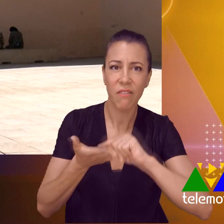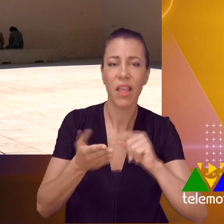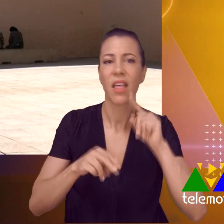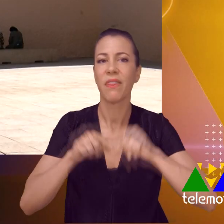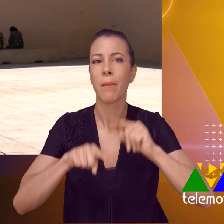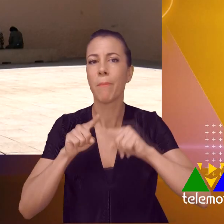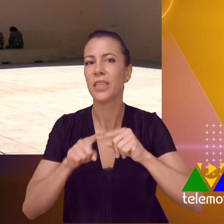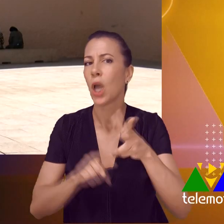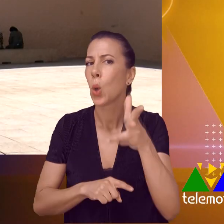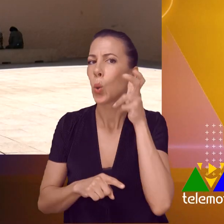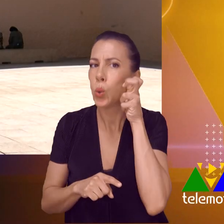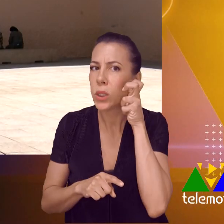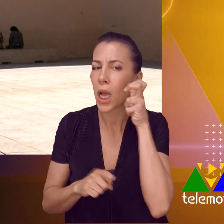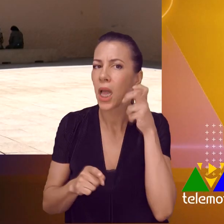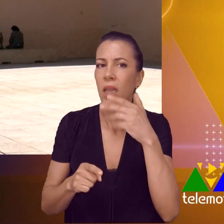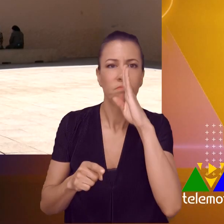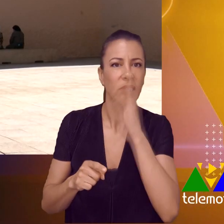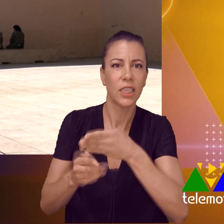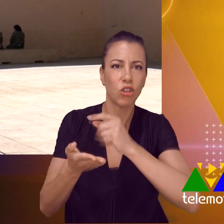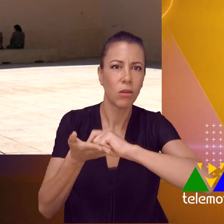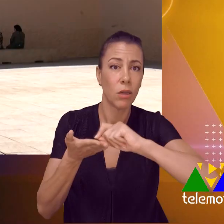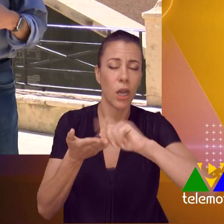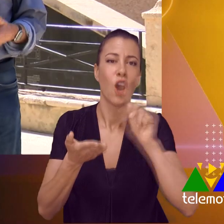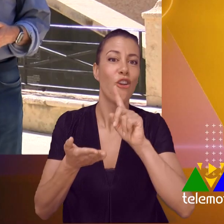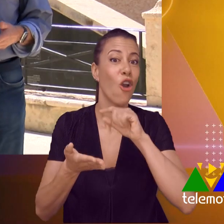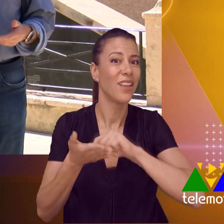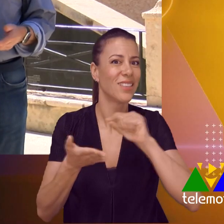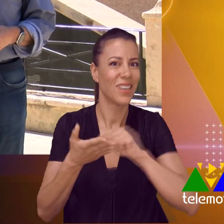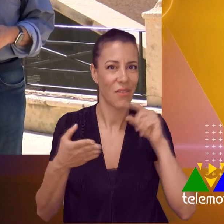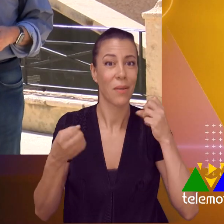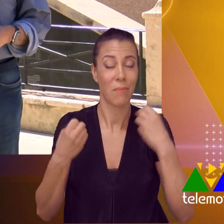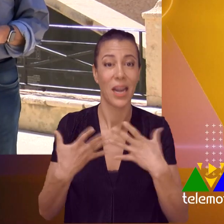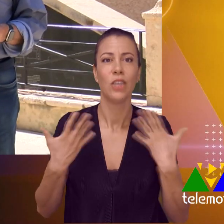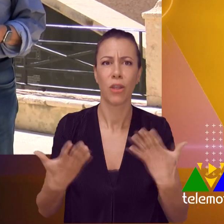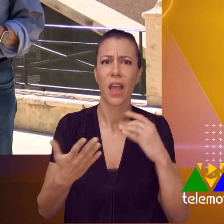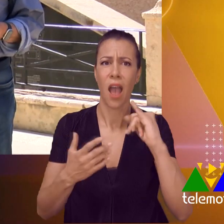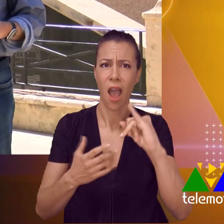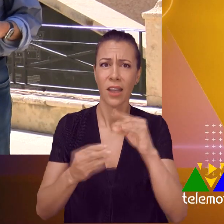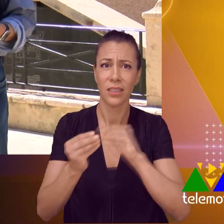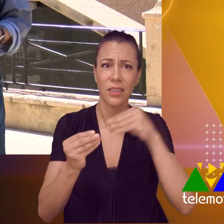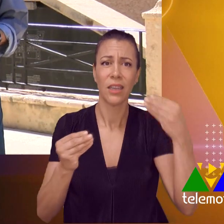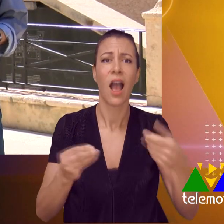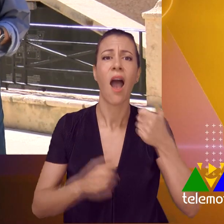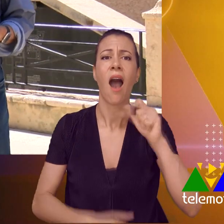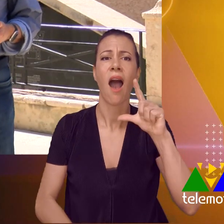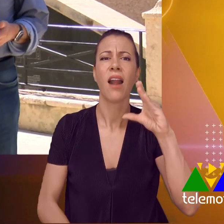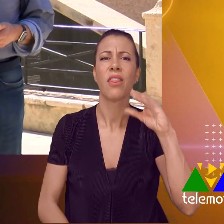cómo les suena al oído, no como se hacía, ¿no? Entonces aparecen algunos documentos como mezquita